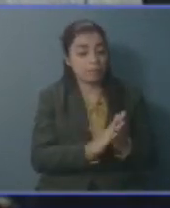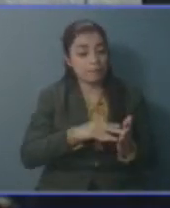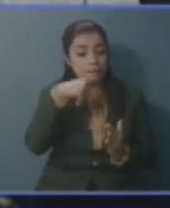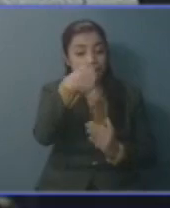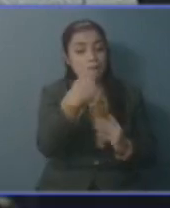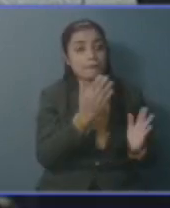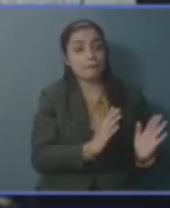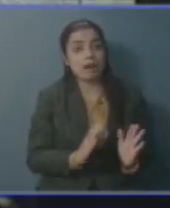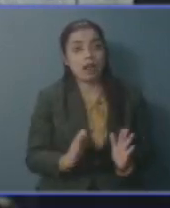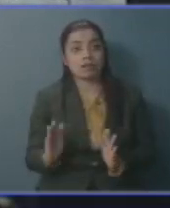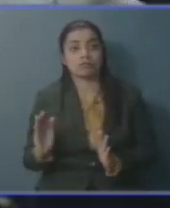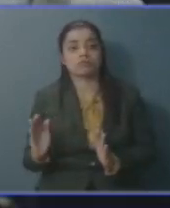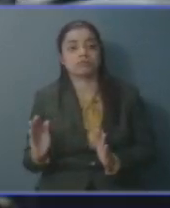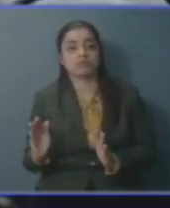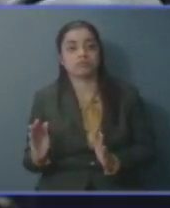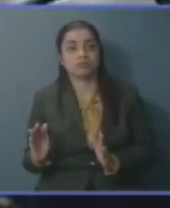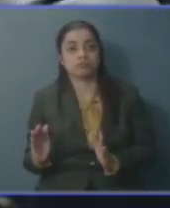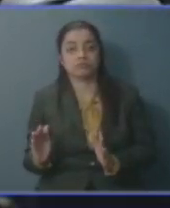adecuado.